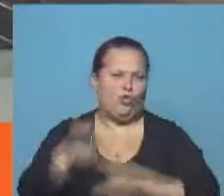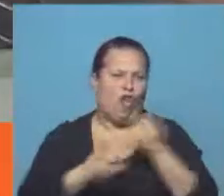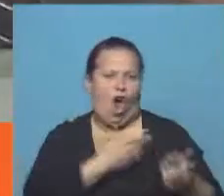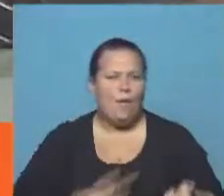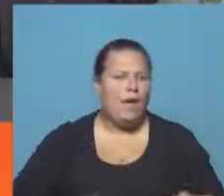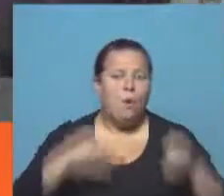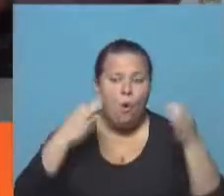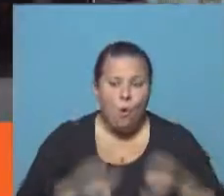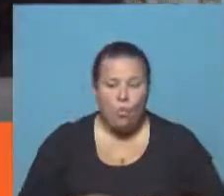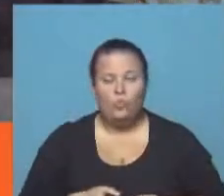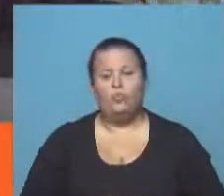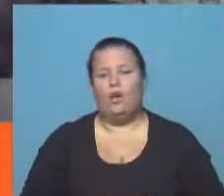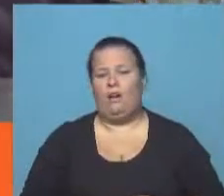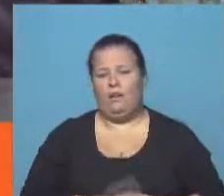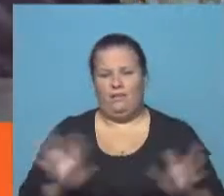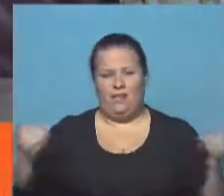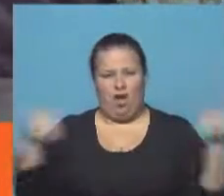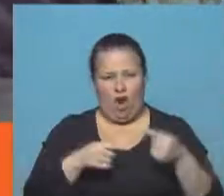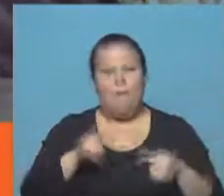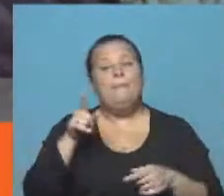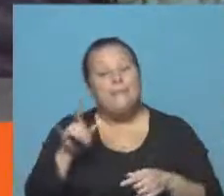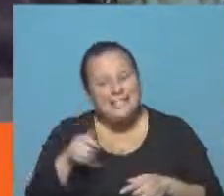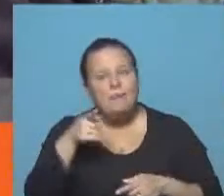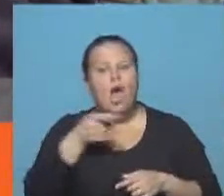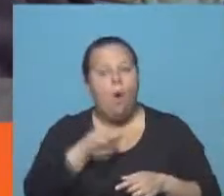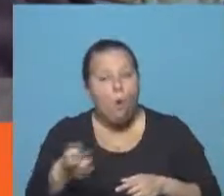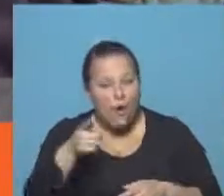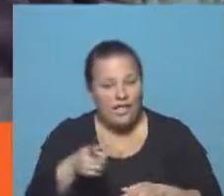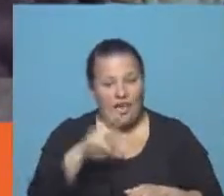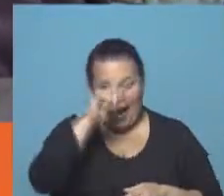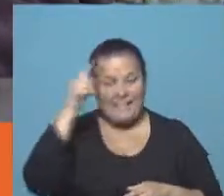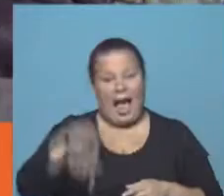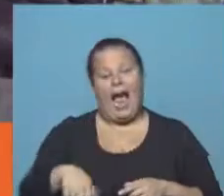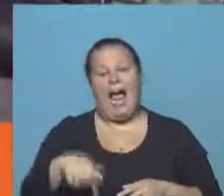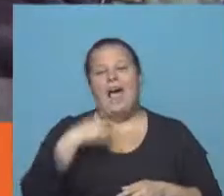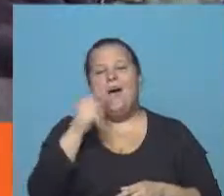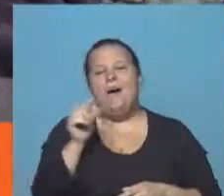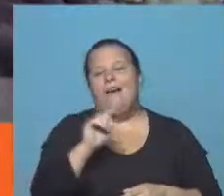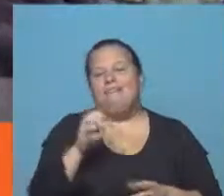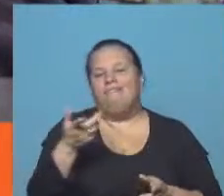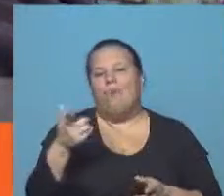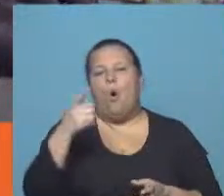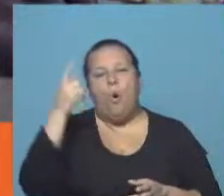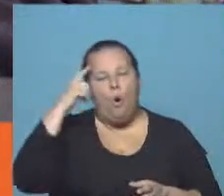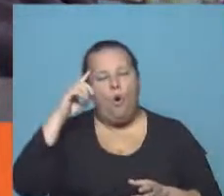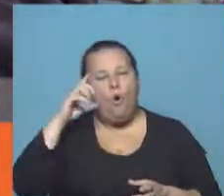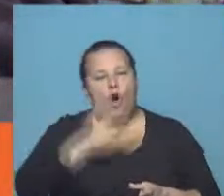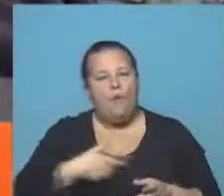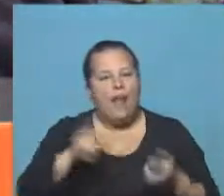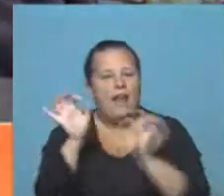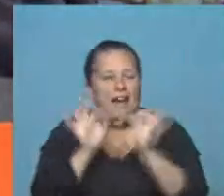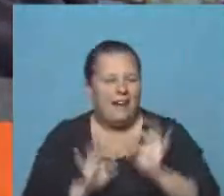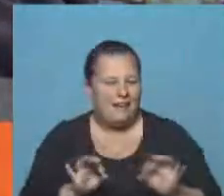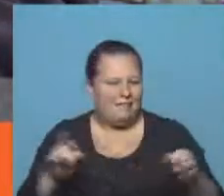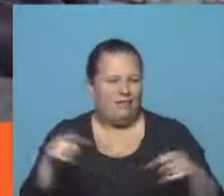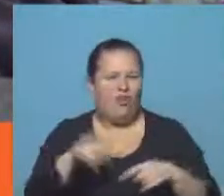porque justamente estaba totalmente Está bien, en contra pero de la ley. esos juicios que el Estado ahora, primero que aplicó una forma de cálculo que